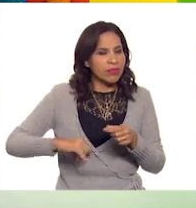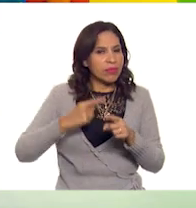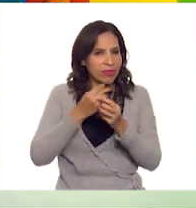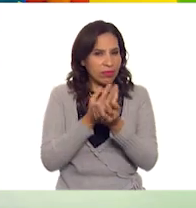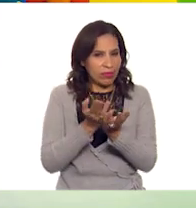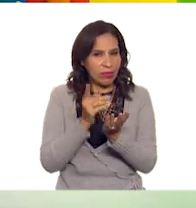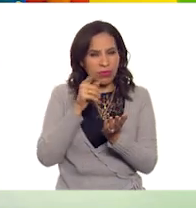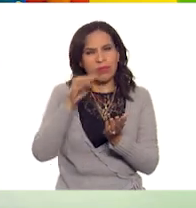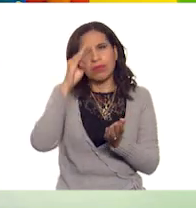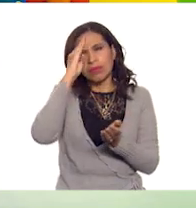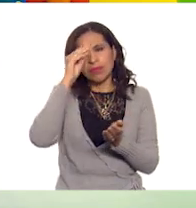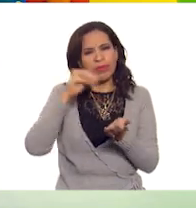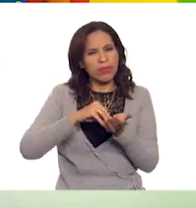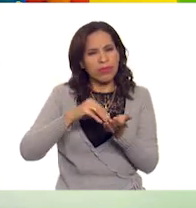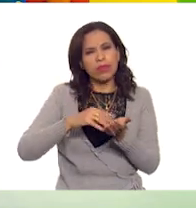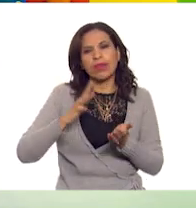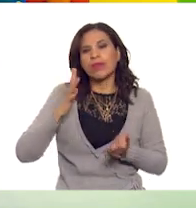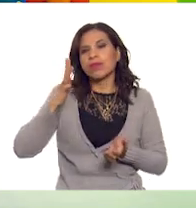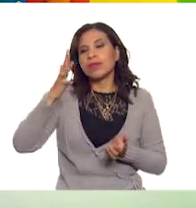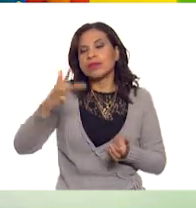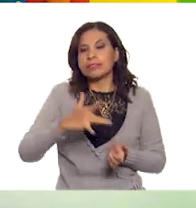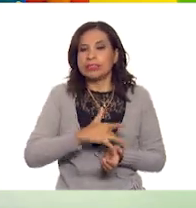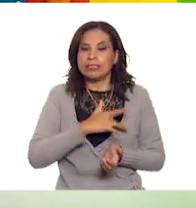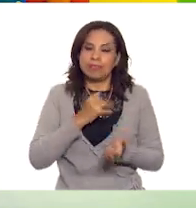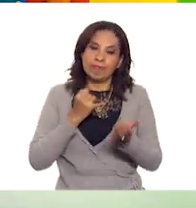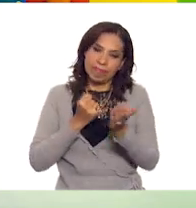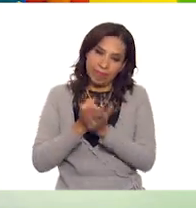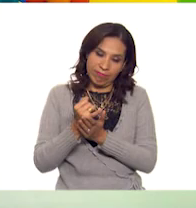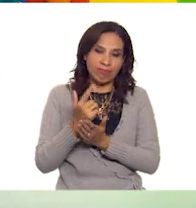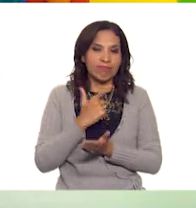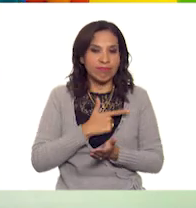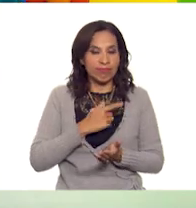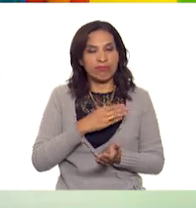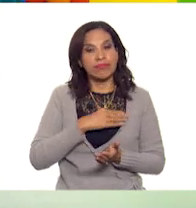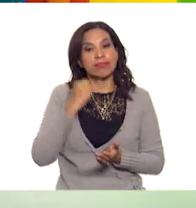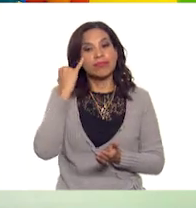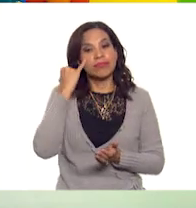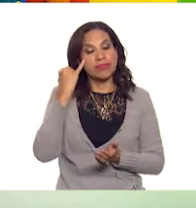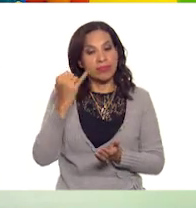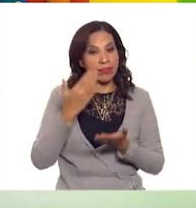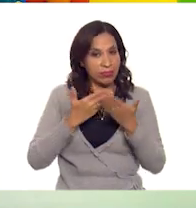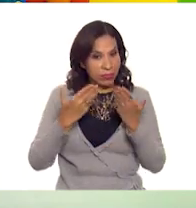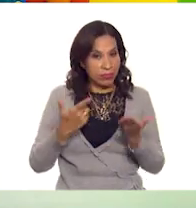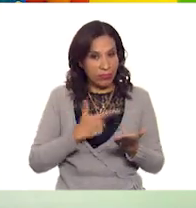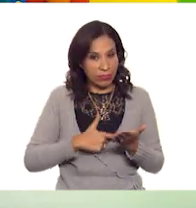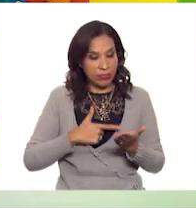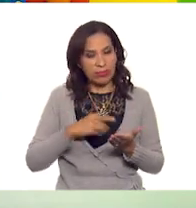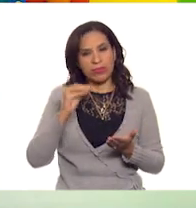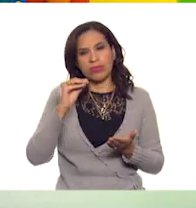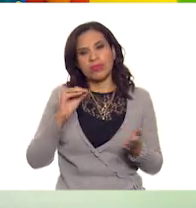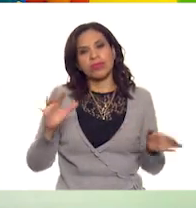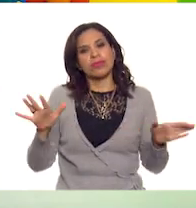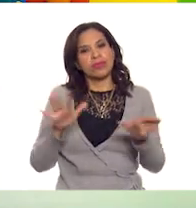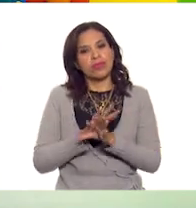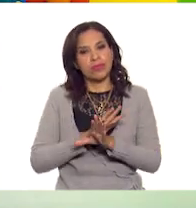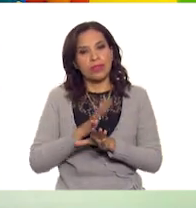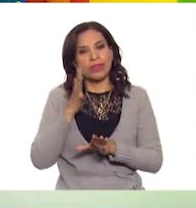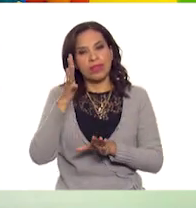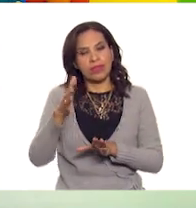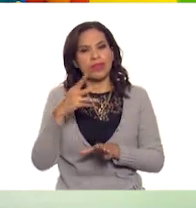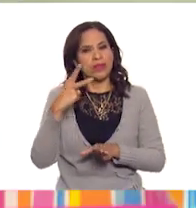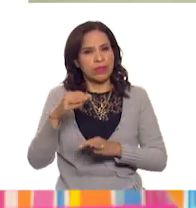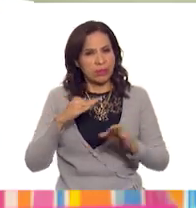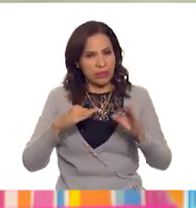Puedes seguirlo pensando y en un futuro decidir si te sigue pareciendo buena idea lo que ahora te gusta o si cambias de